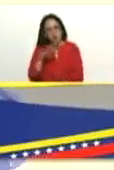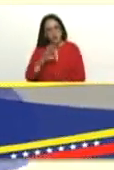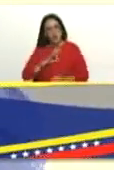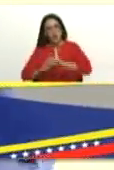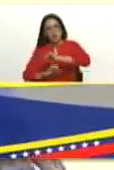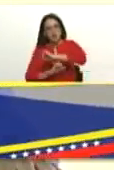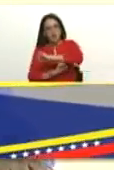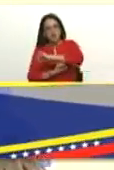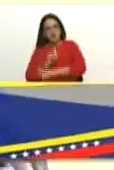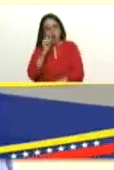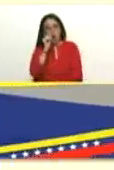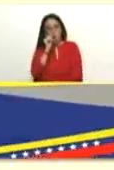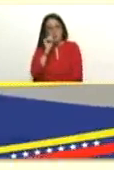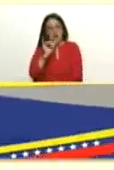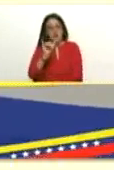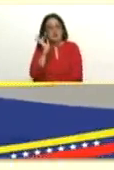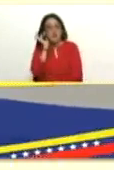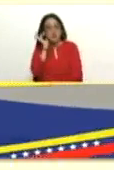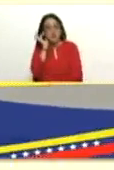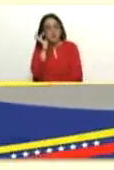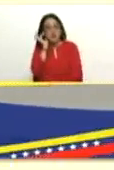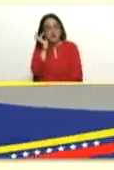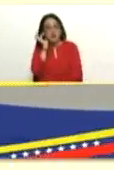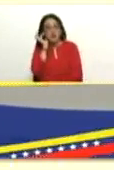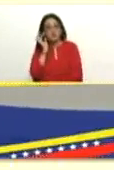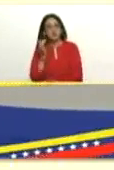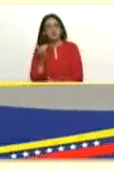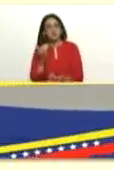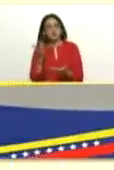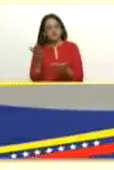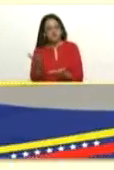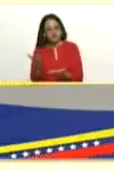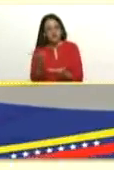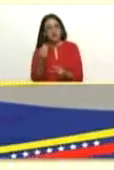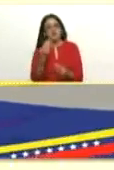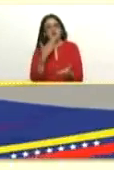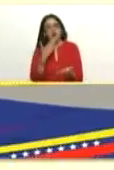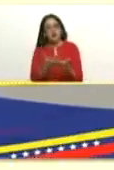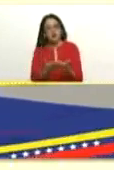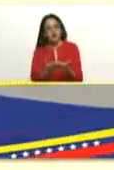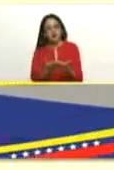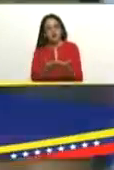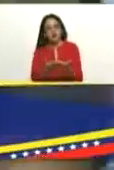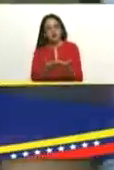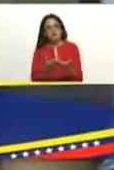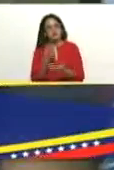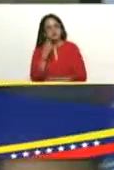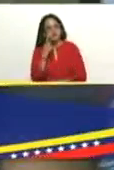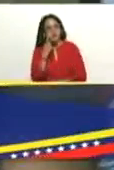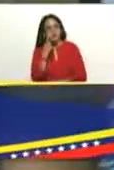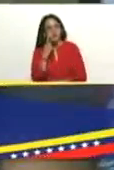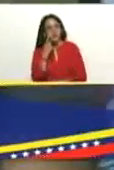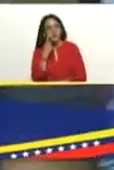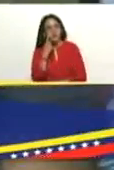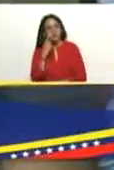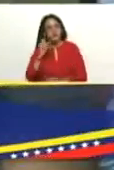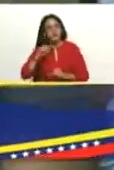por el hombre y por la mujer de a pie. Así que, Francis, muchas gracias y estamos pendientes.